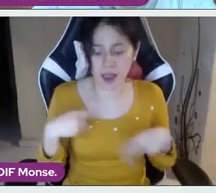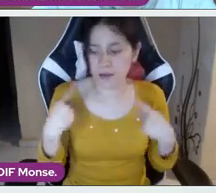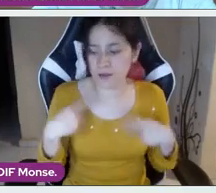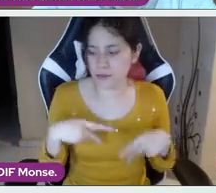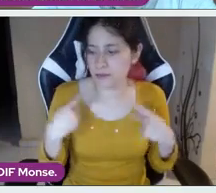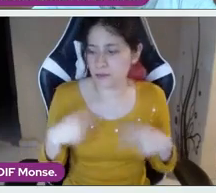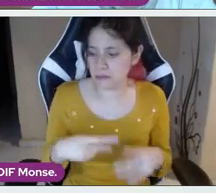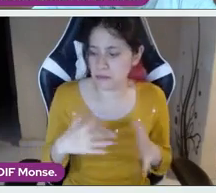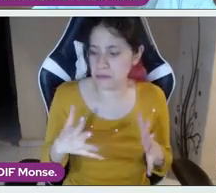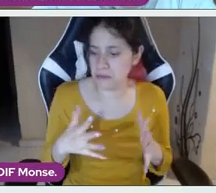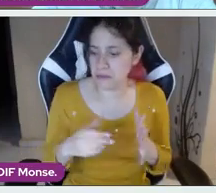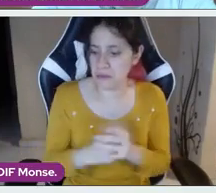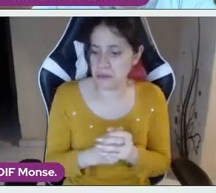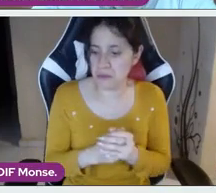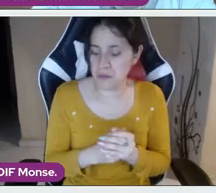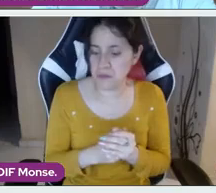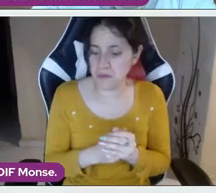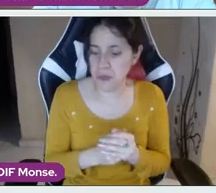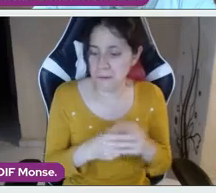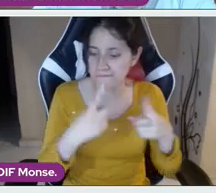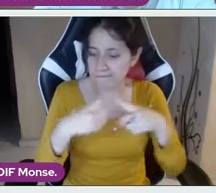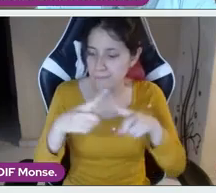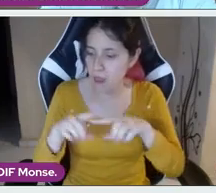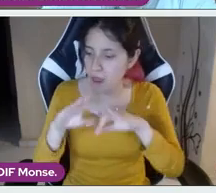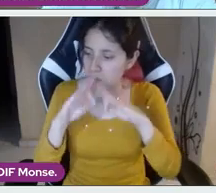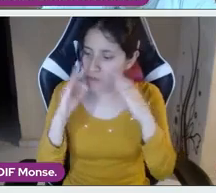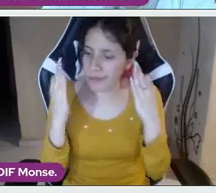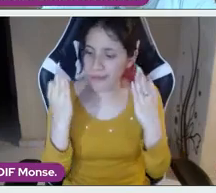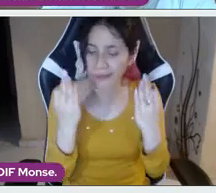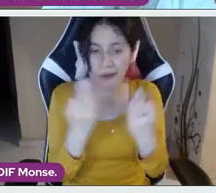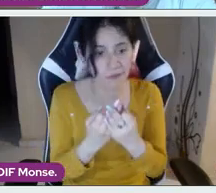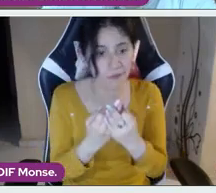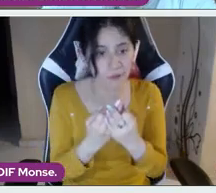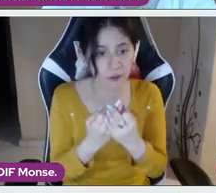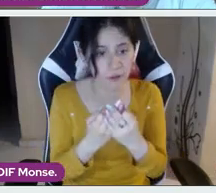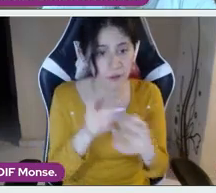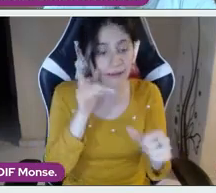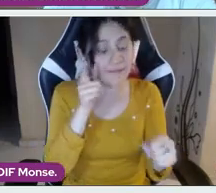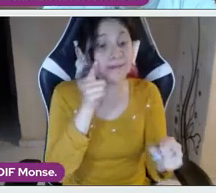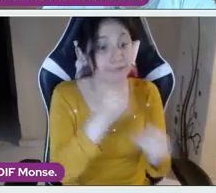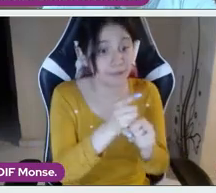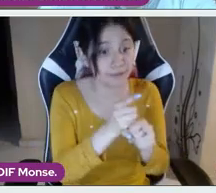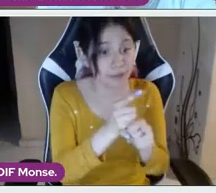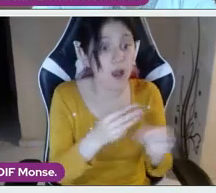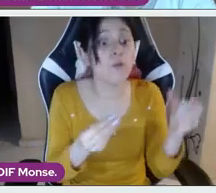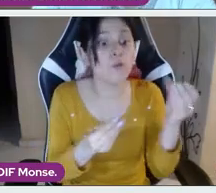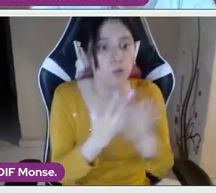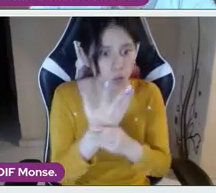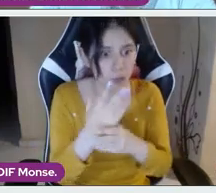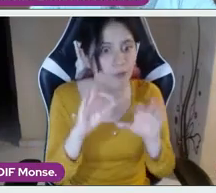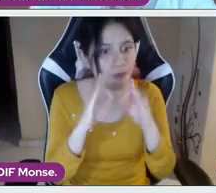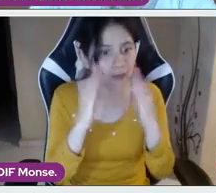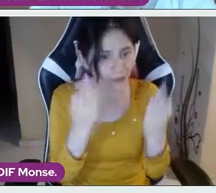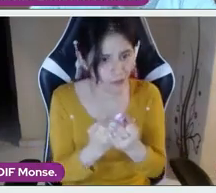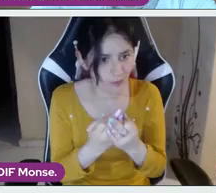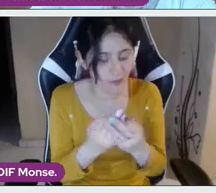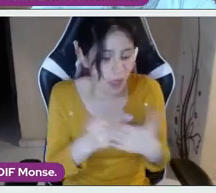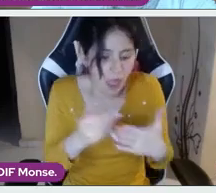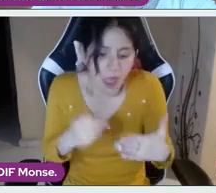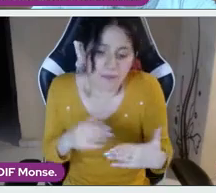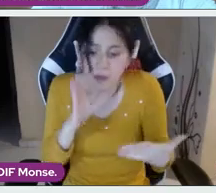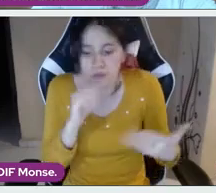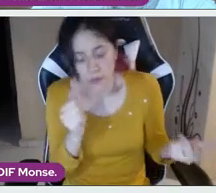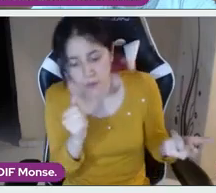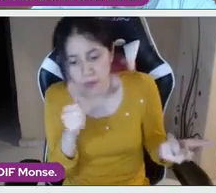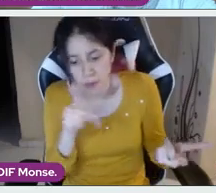sacar a lo mejor herramientas que en otro momento no las hubieras podido sacar, ¿no? Entonces, no hablemos a lo